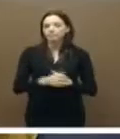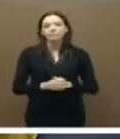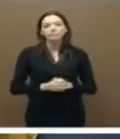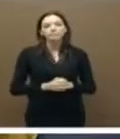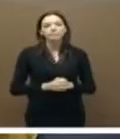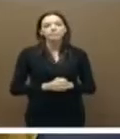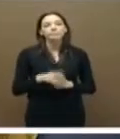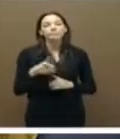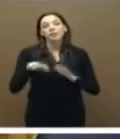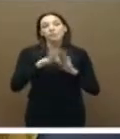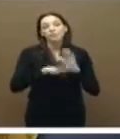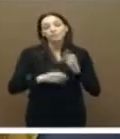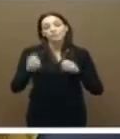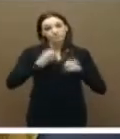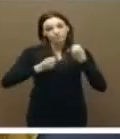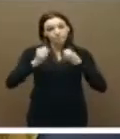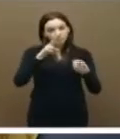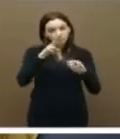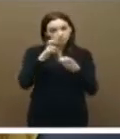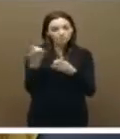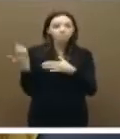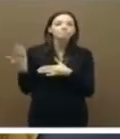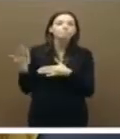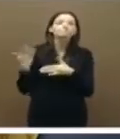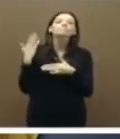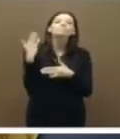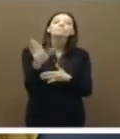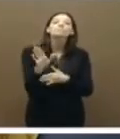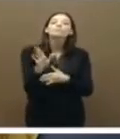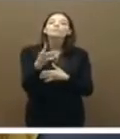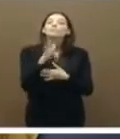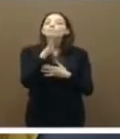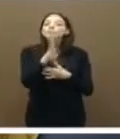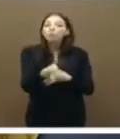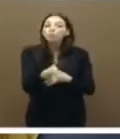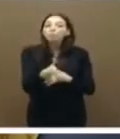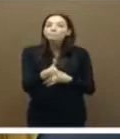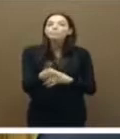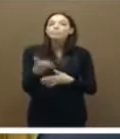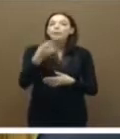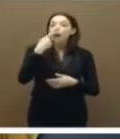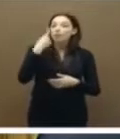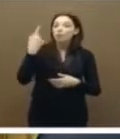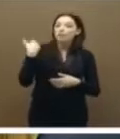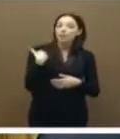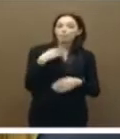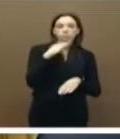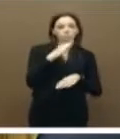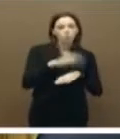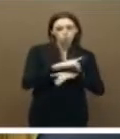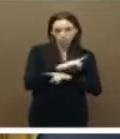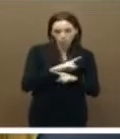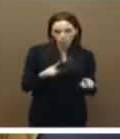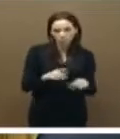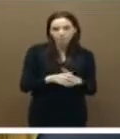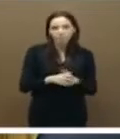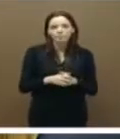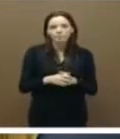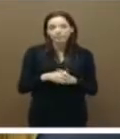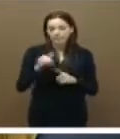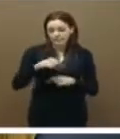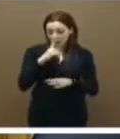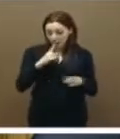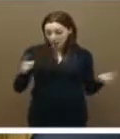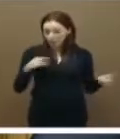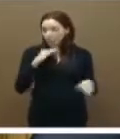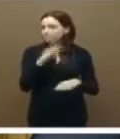El Plan Económico Financiero se presenta por los incumplimientos de 2014 y los incumplimientos de 2015.